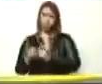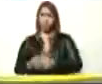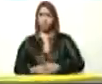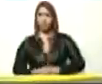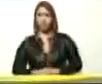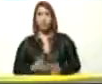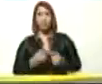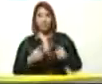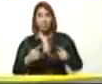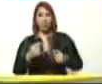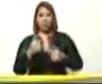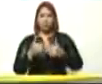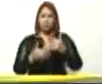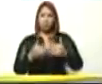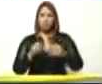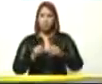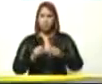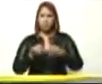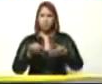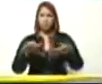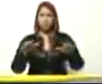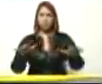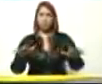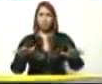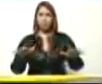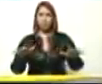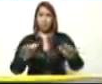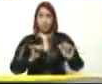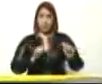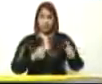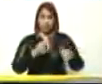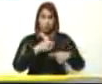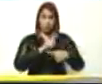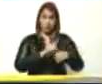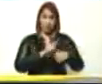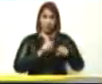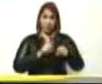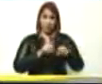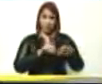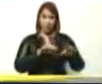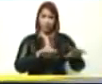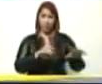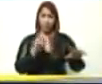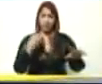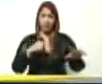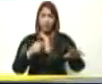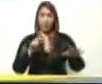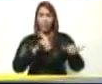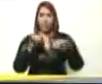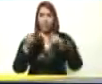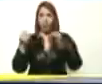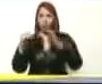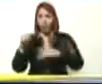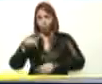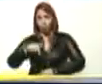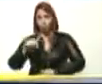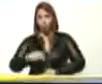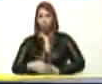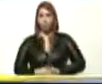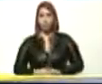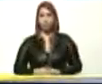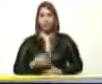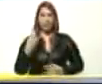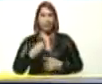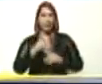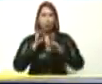pero han sido olas. Del inicio de la primera ola, tenemos los mismos números hoy y eso hay que